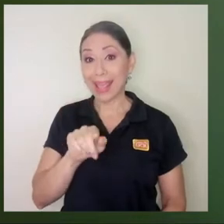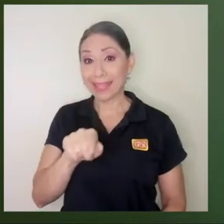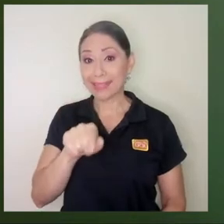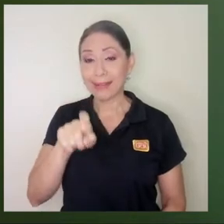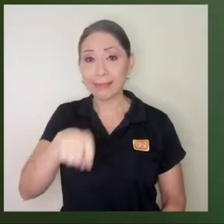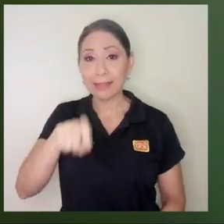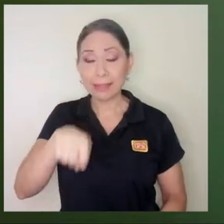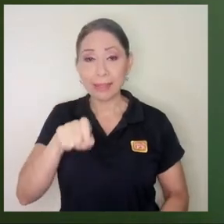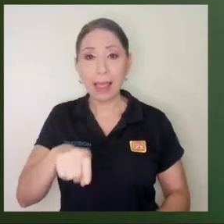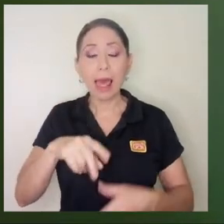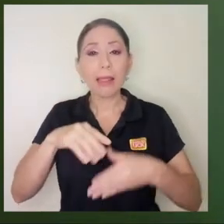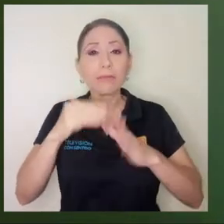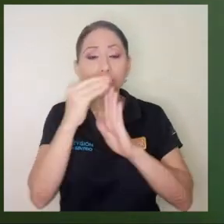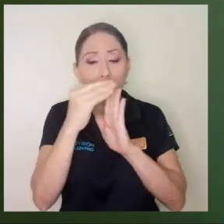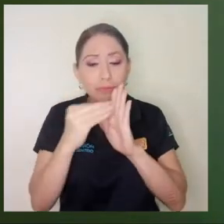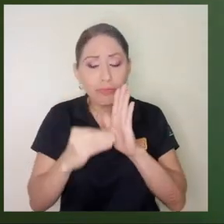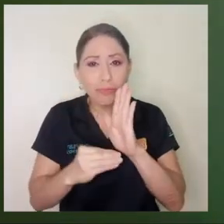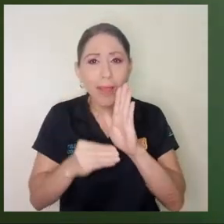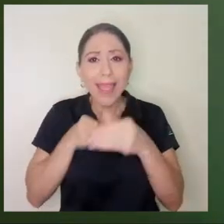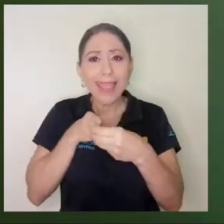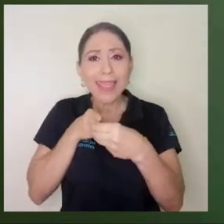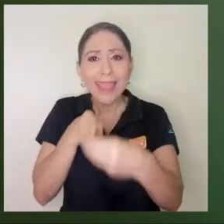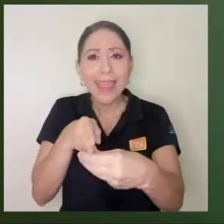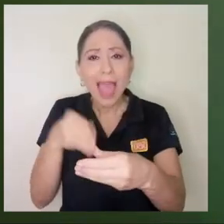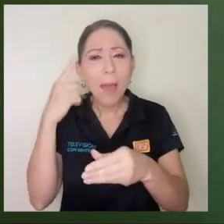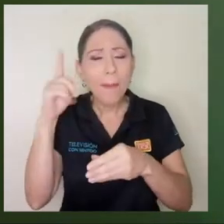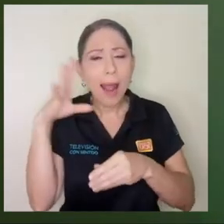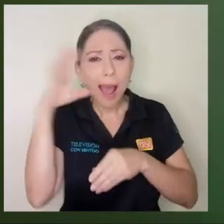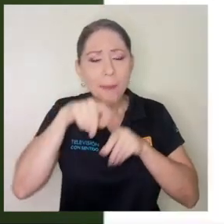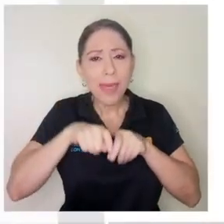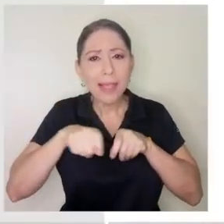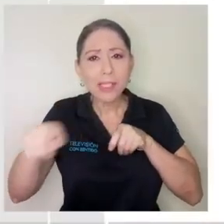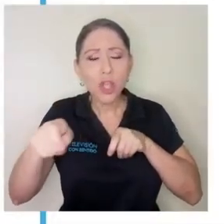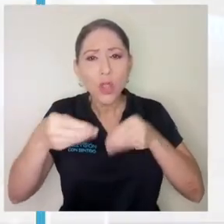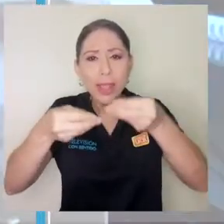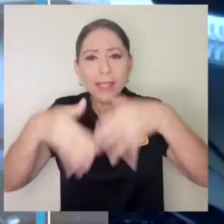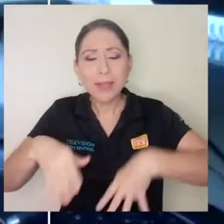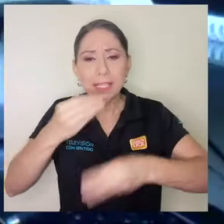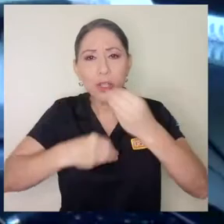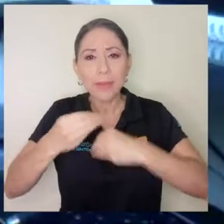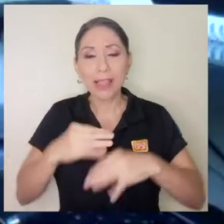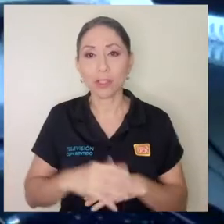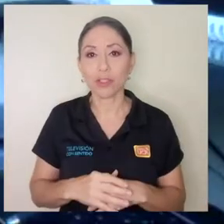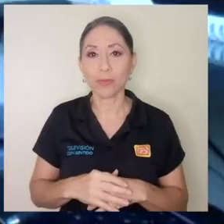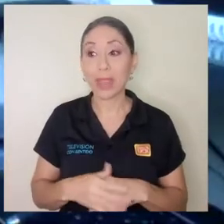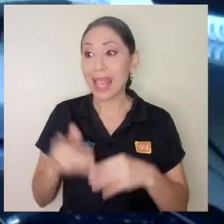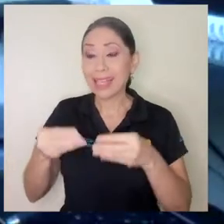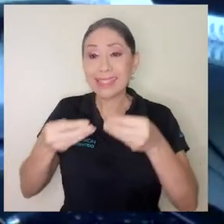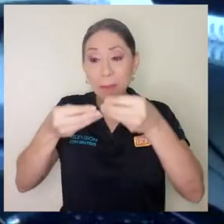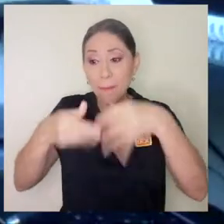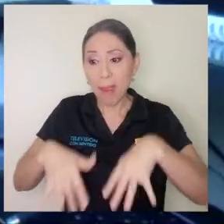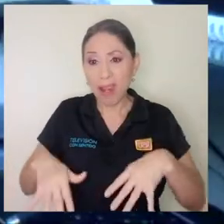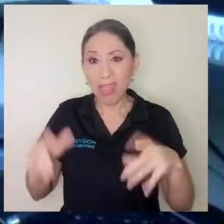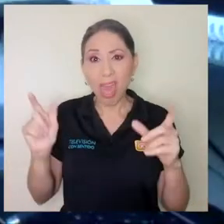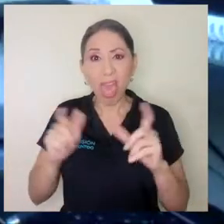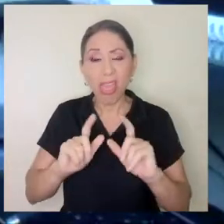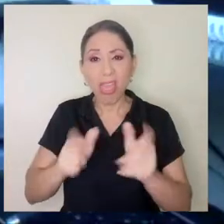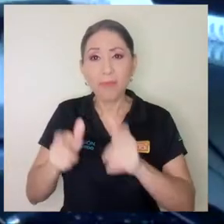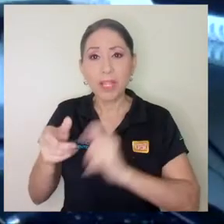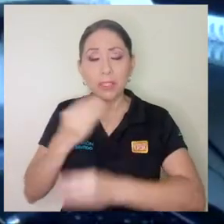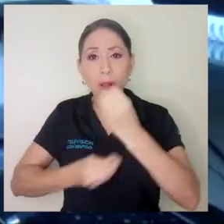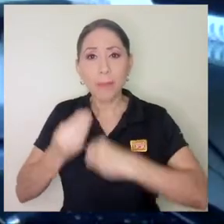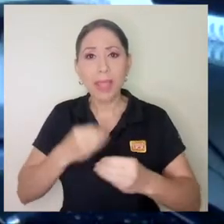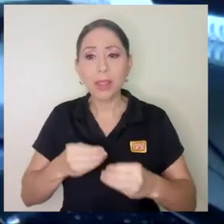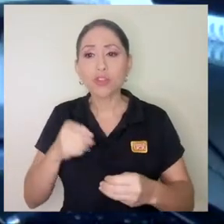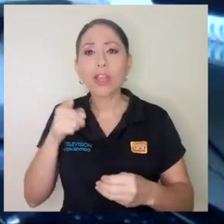necesidad, es que se generó la guía de medición de desperdicio de alimentos en Costa Rica. Es que la pérdida del desperdicio de alimentos es,